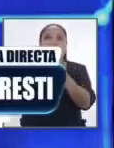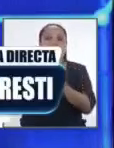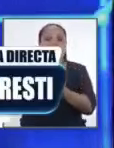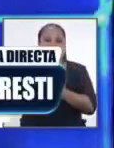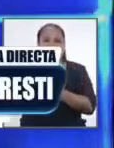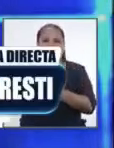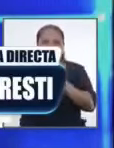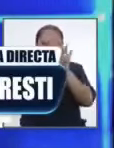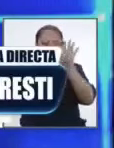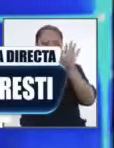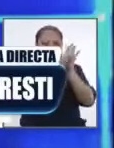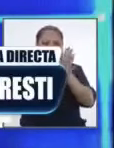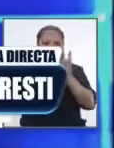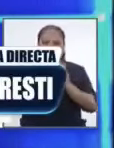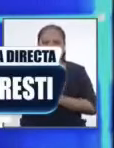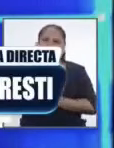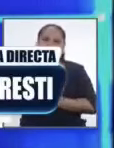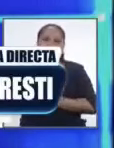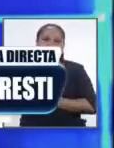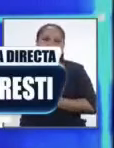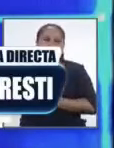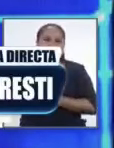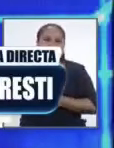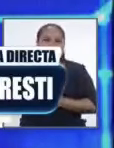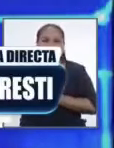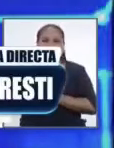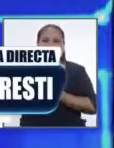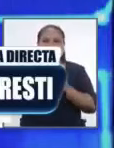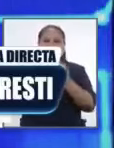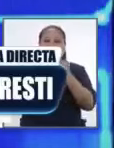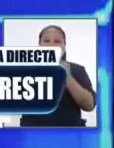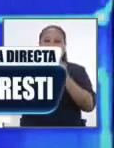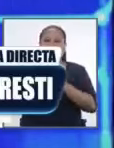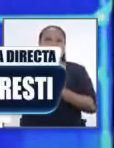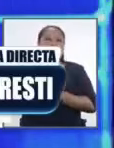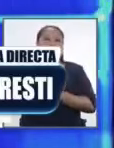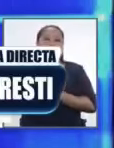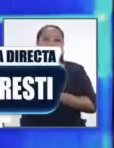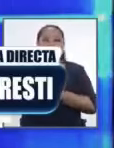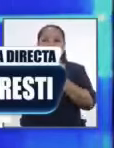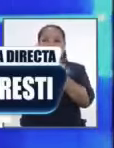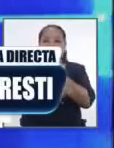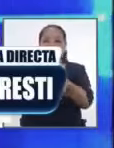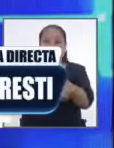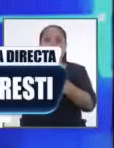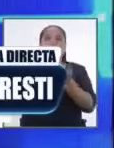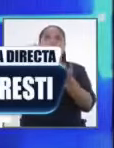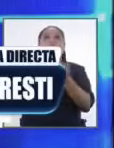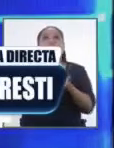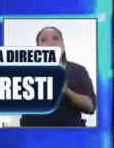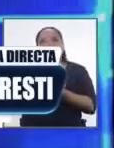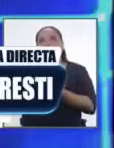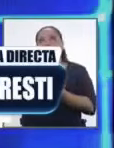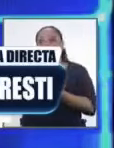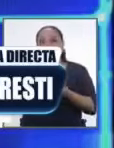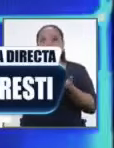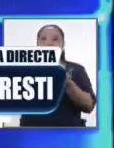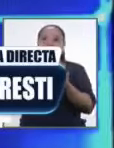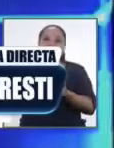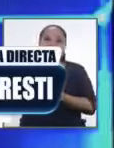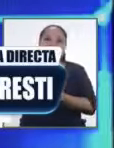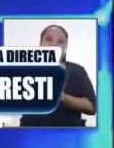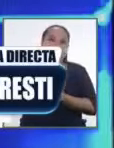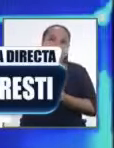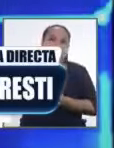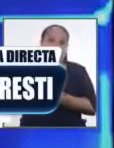misma constitución. Era una mentira, terminó en una estafa al país. O sea, nuevamente dicen lo mismo, ¿no?